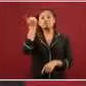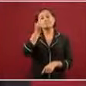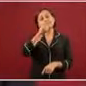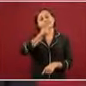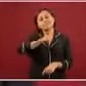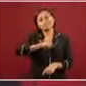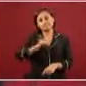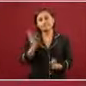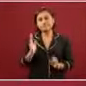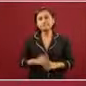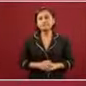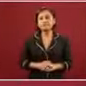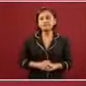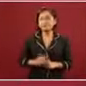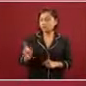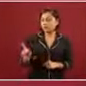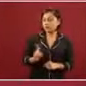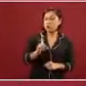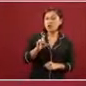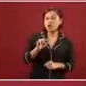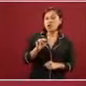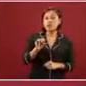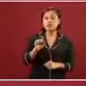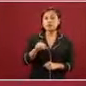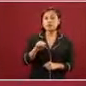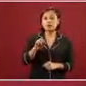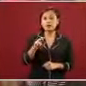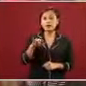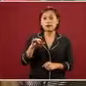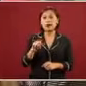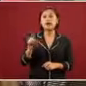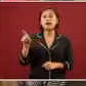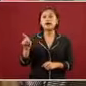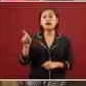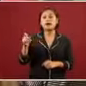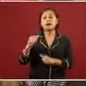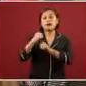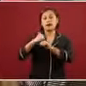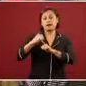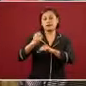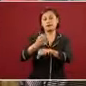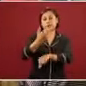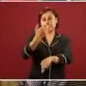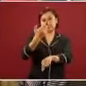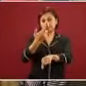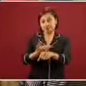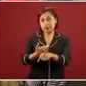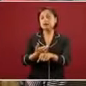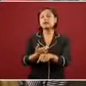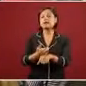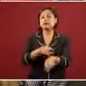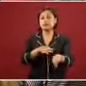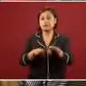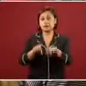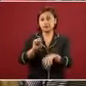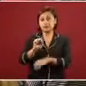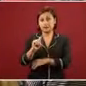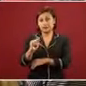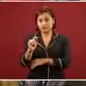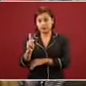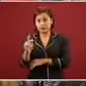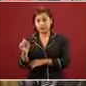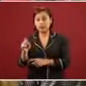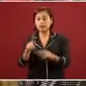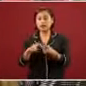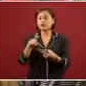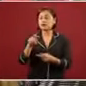Luisa María, la secretaria de Trabajo, va a explicarles. También Zoé Robledo, director del